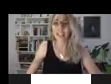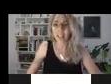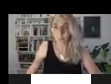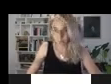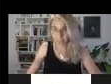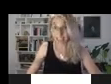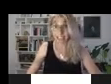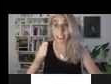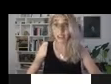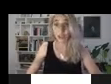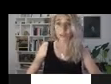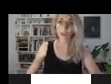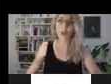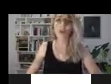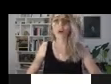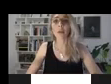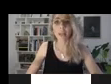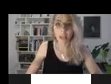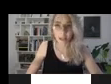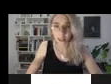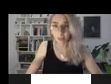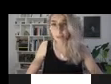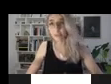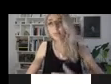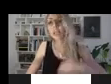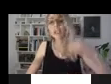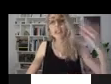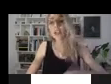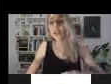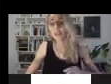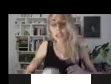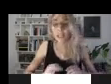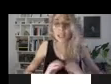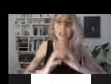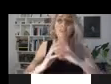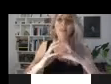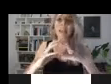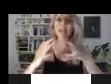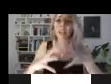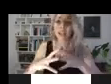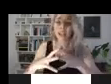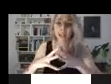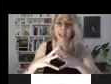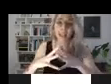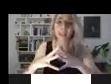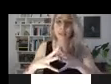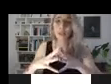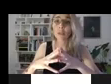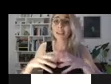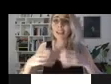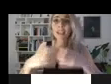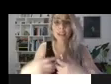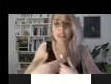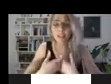de pensar la tasación de una obra de arte, y hacia el final, pensar